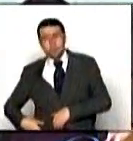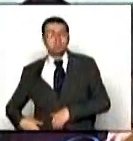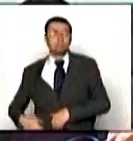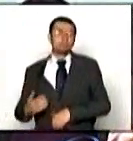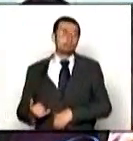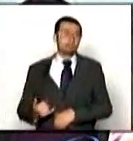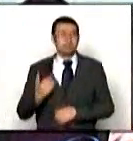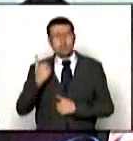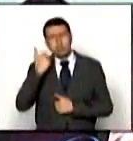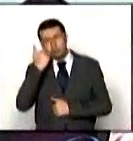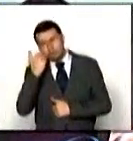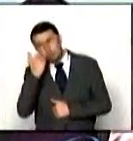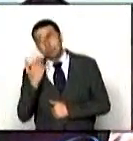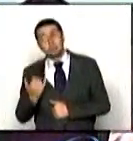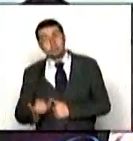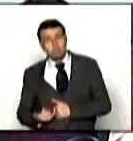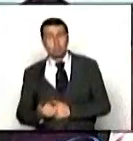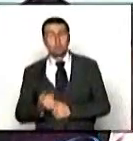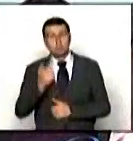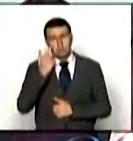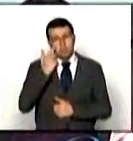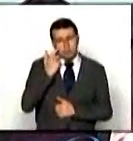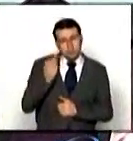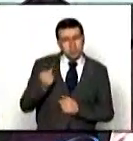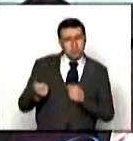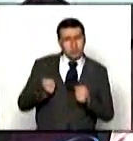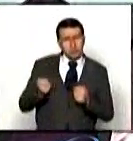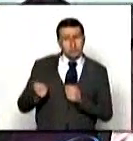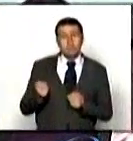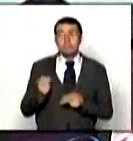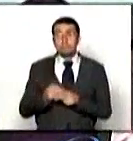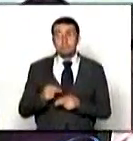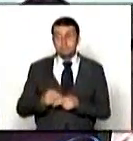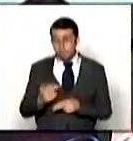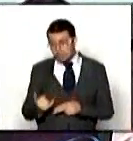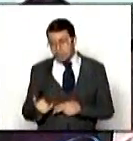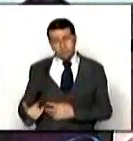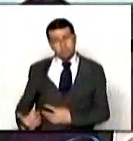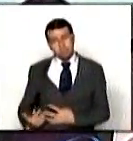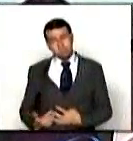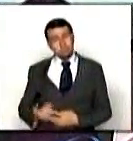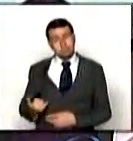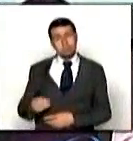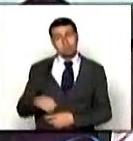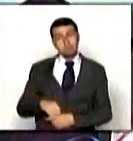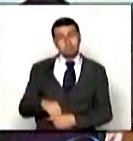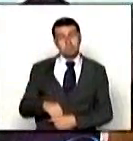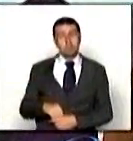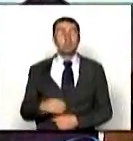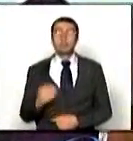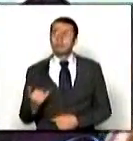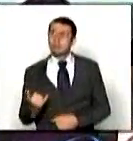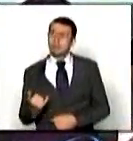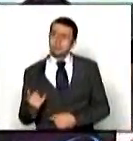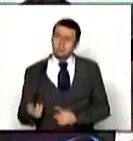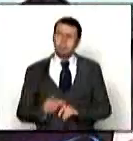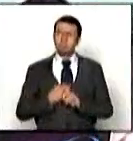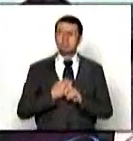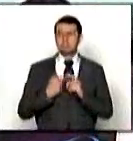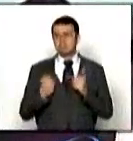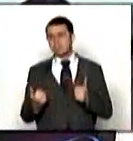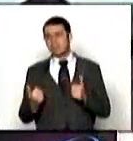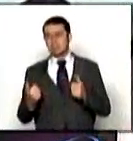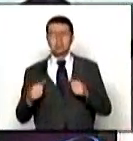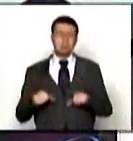inmunológico tiene que estar muy pendiente en las placas de Peyer, así se llaman esas órganos, esas partes del colon, para determinar qué es bueno y qué es